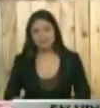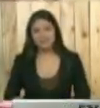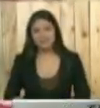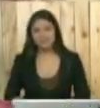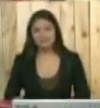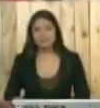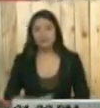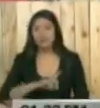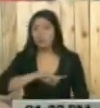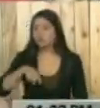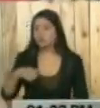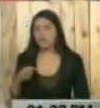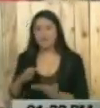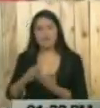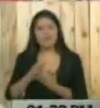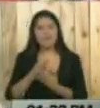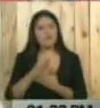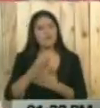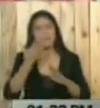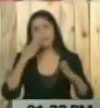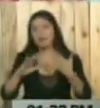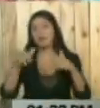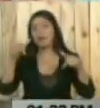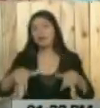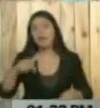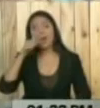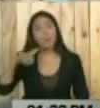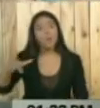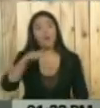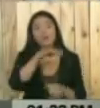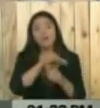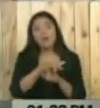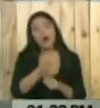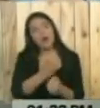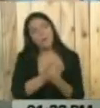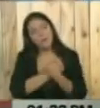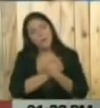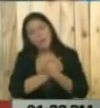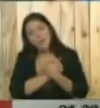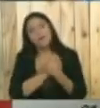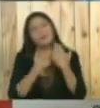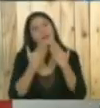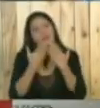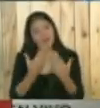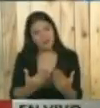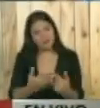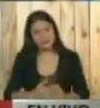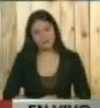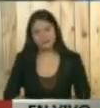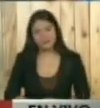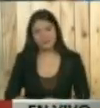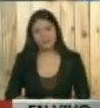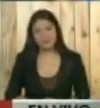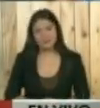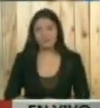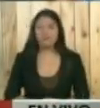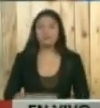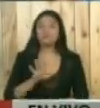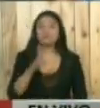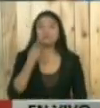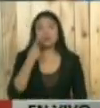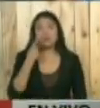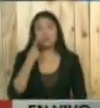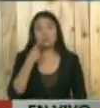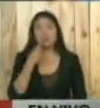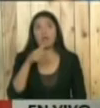Nuestra lealtad eterna e infinita al pueblo del Tano y nuestro amor y nuestro agradecimiento. Miren,